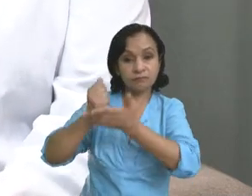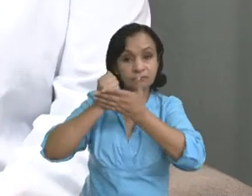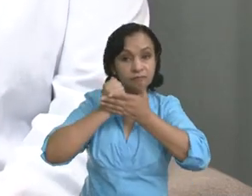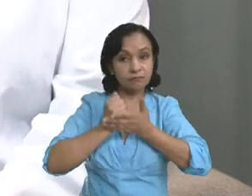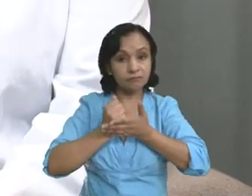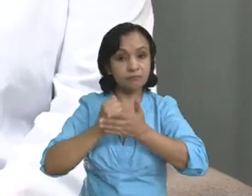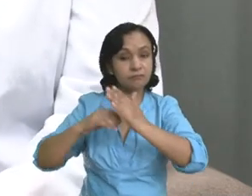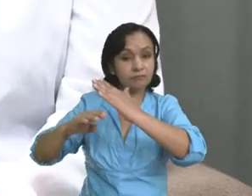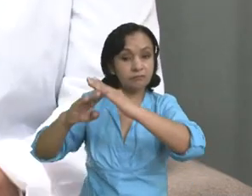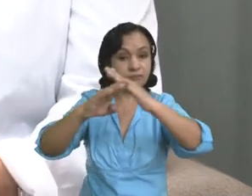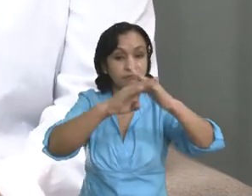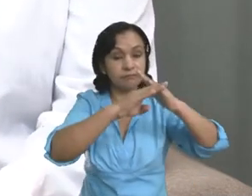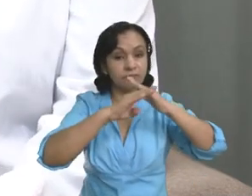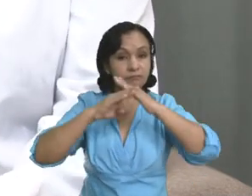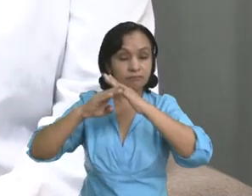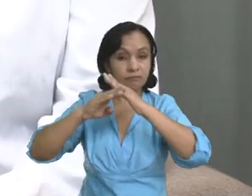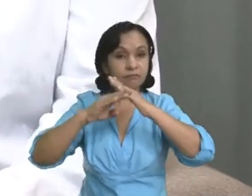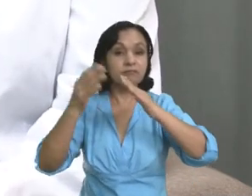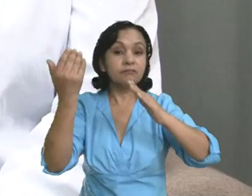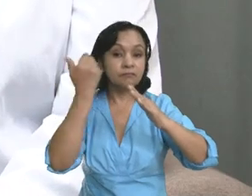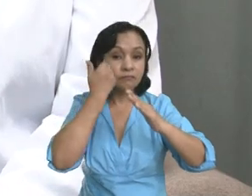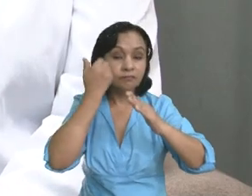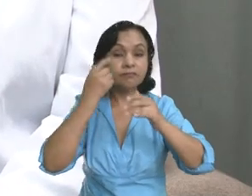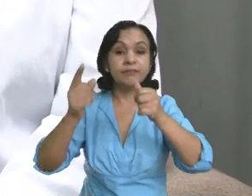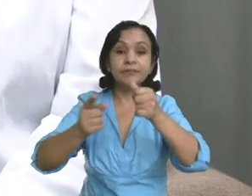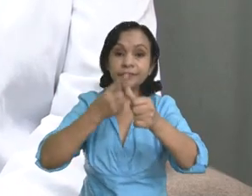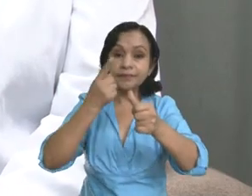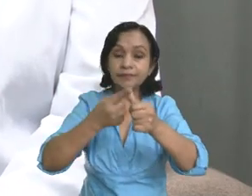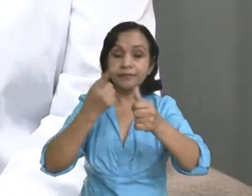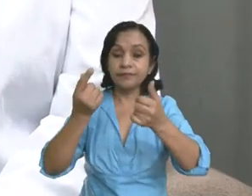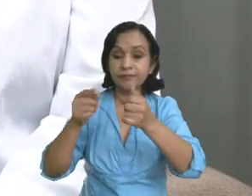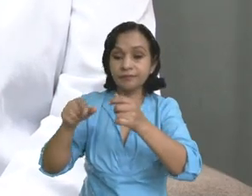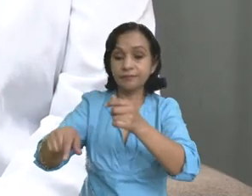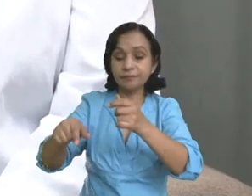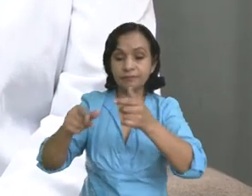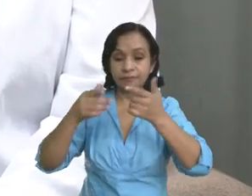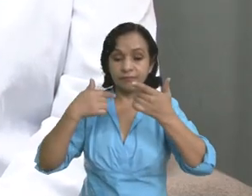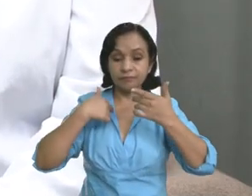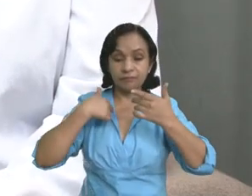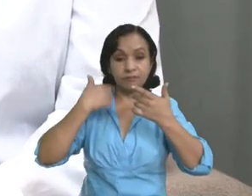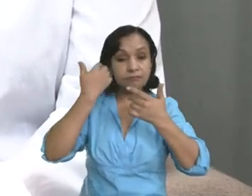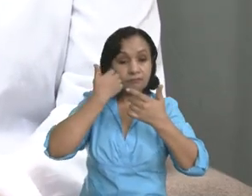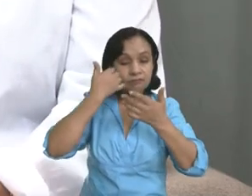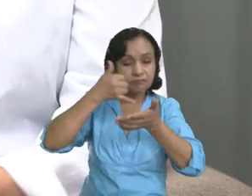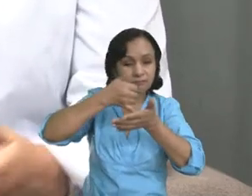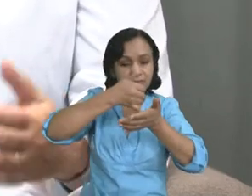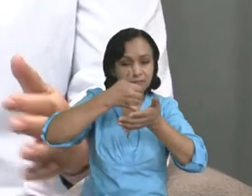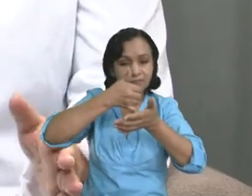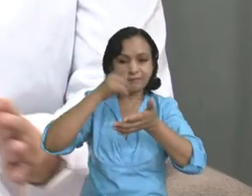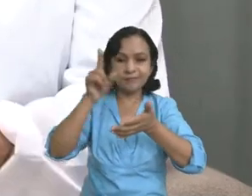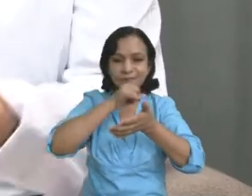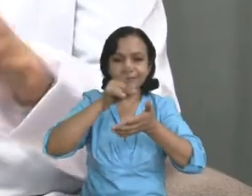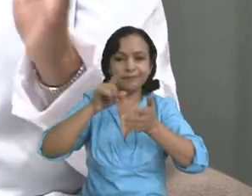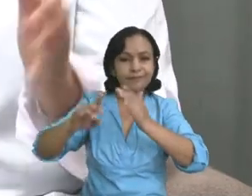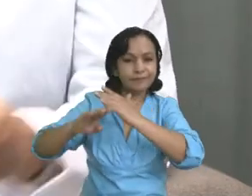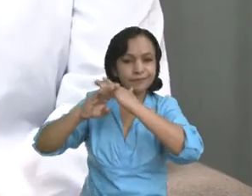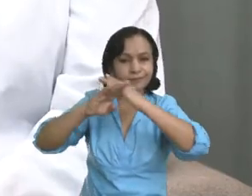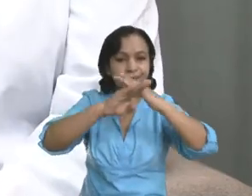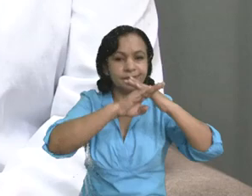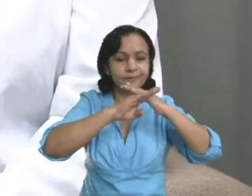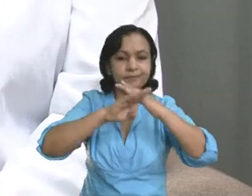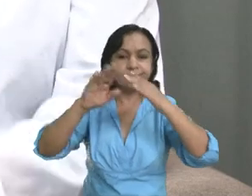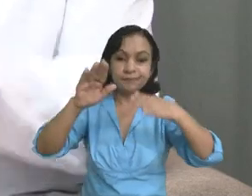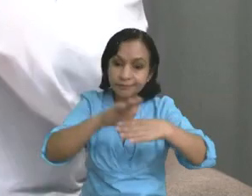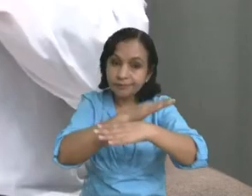infecciones virales. O sea, es una primera defensa del organismo, de su sistema inmune, para prepararse ante infecciones de